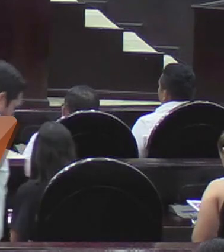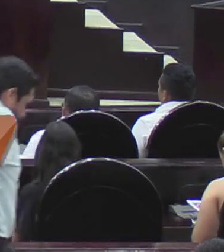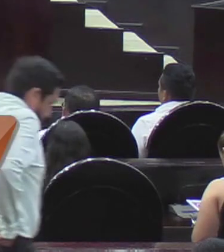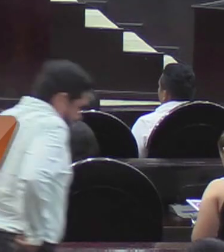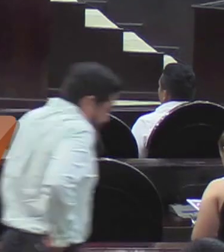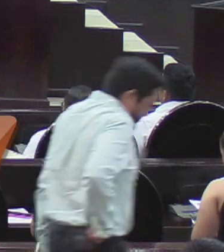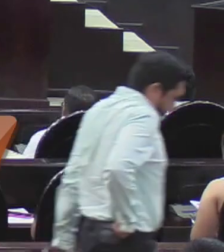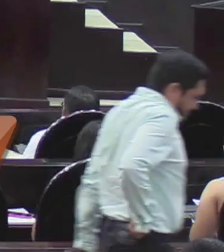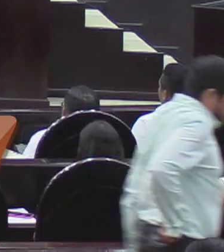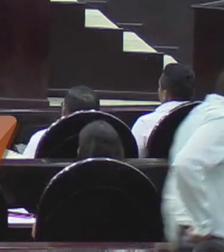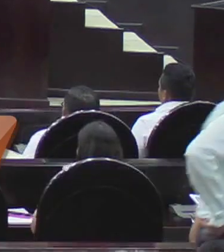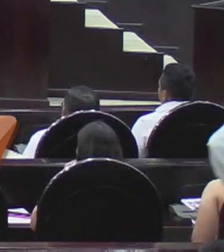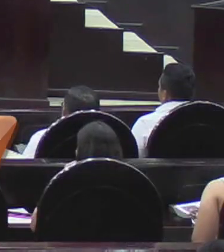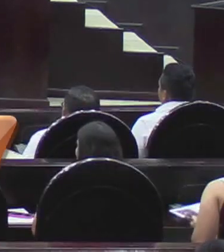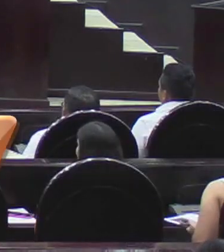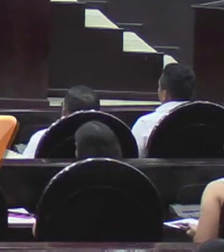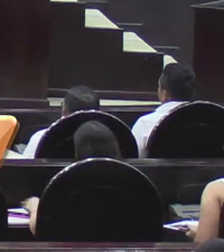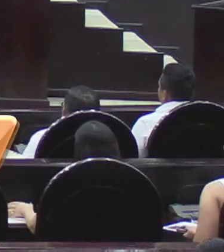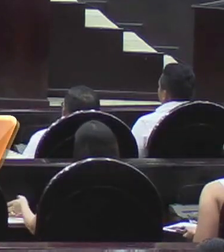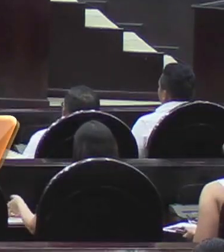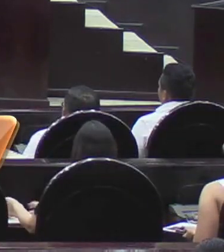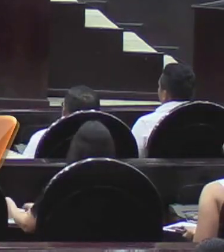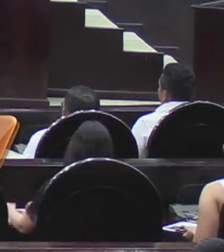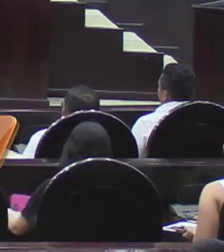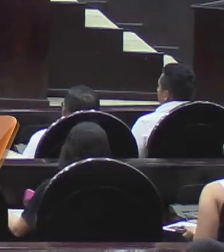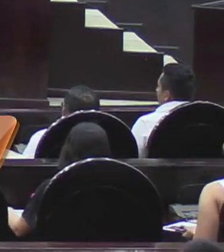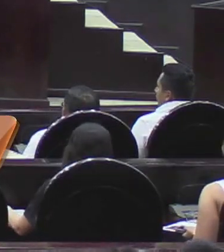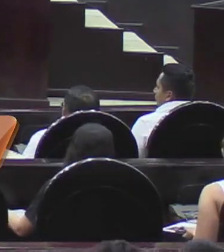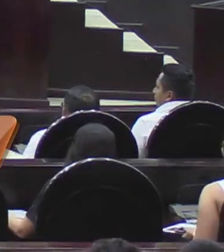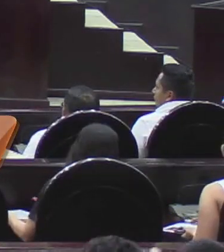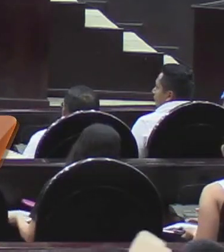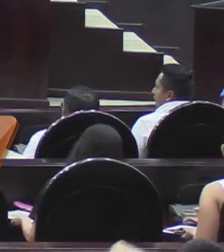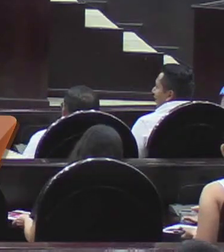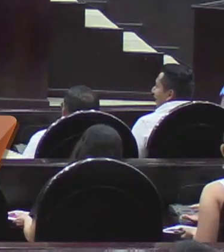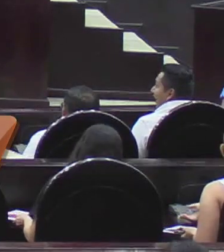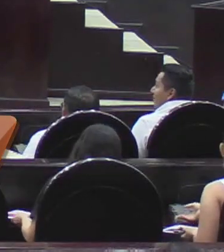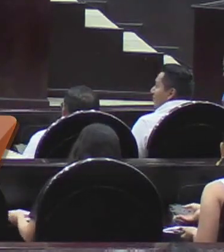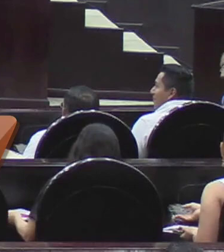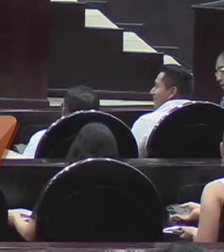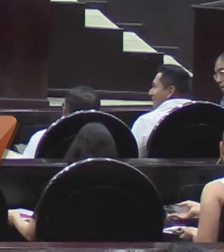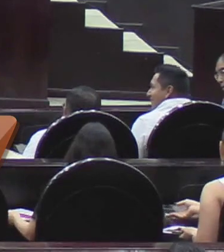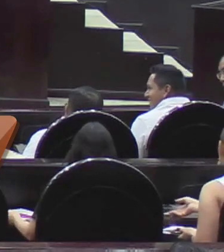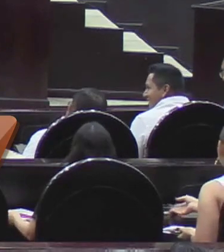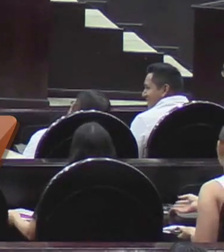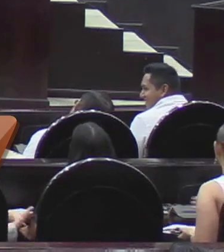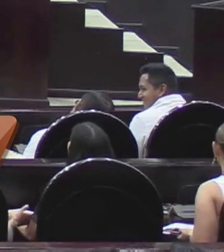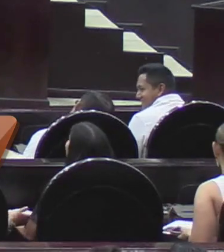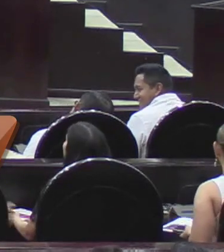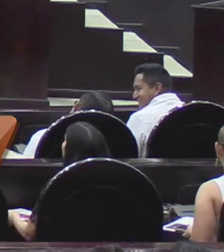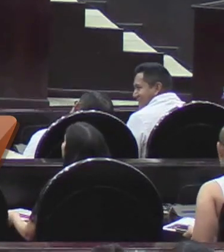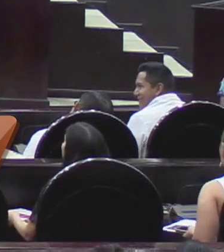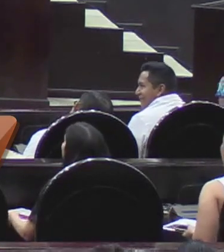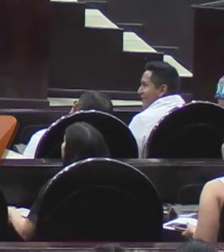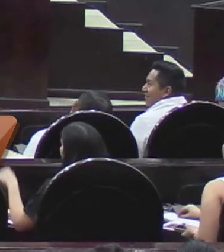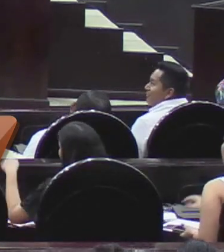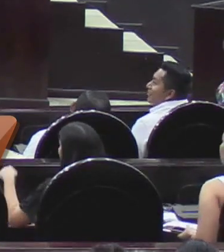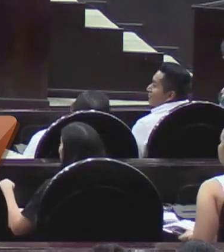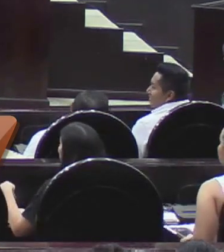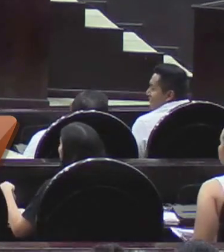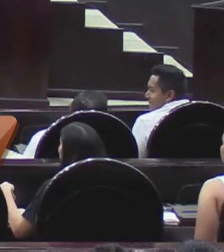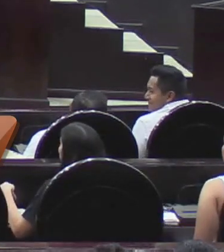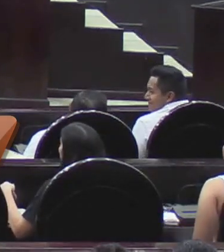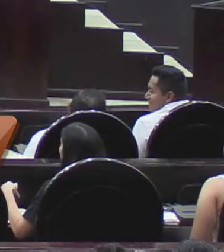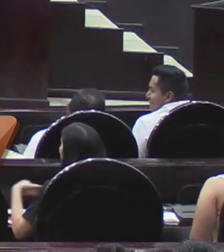agradeciéndole asencia y convos para la próxima sesión ordinaria a celebrarse el día jueves 23 de noviembre